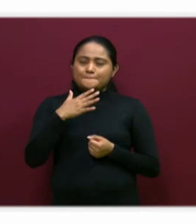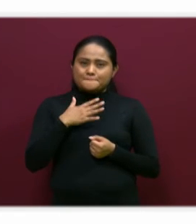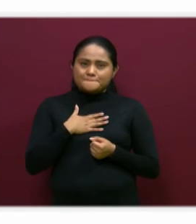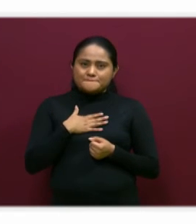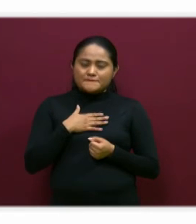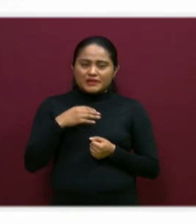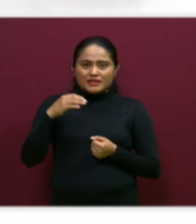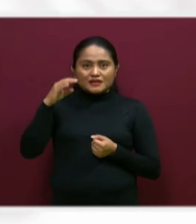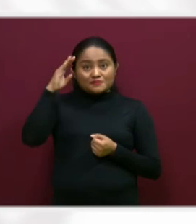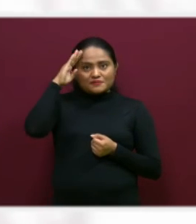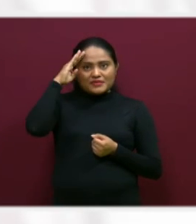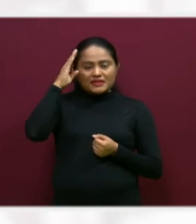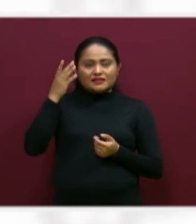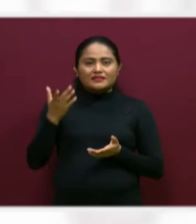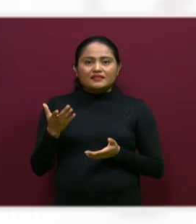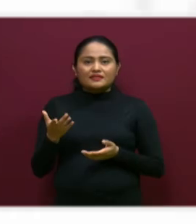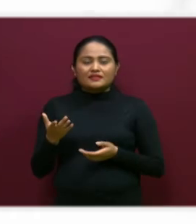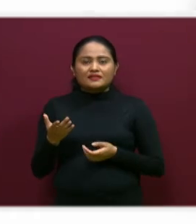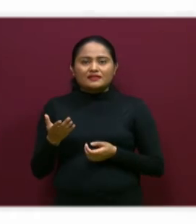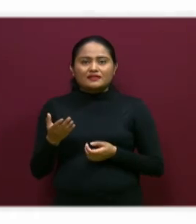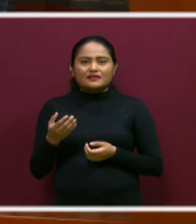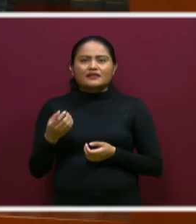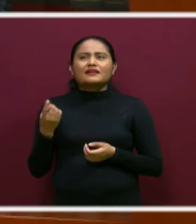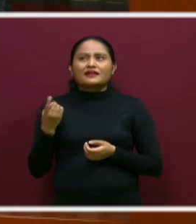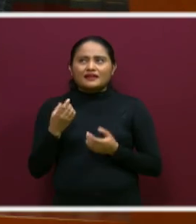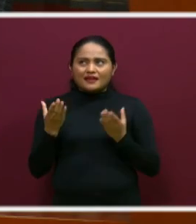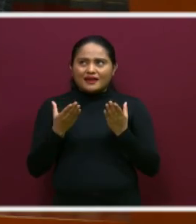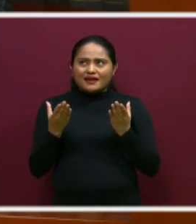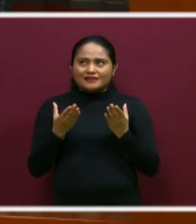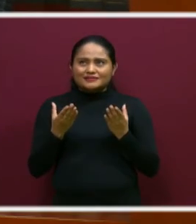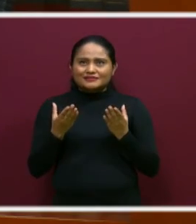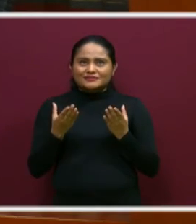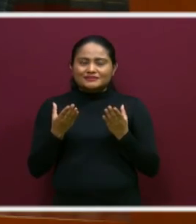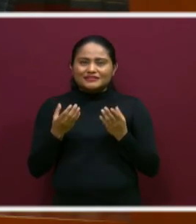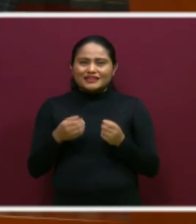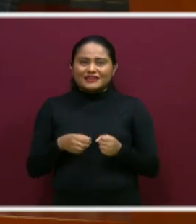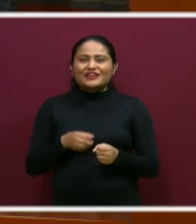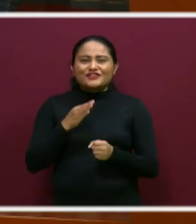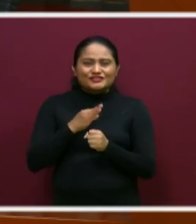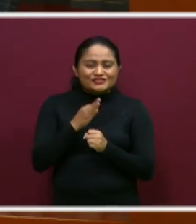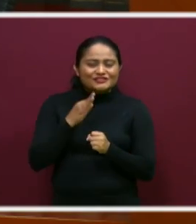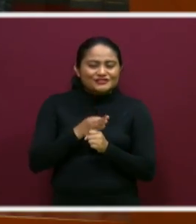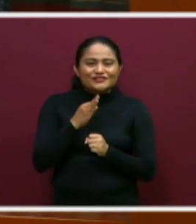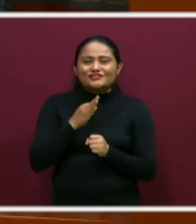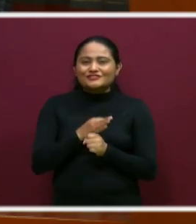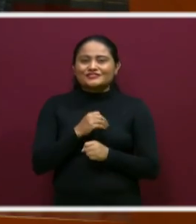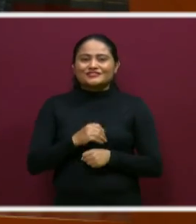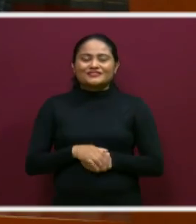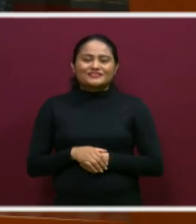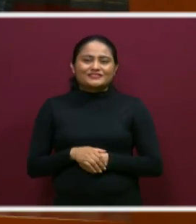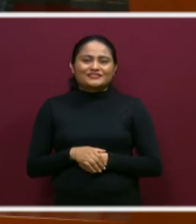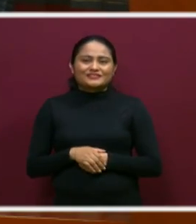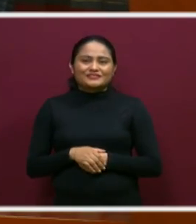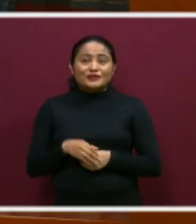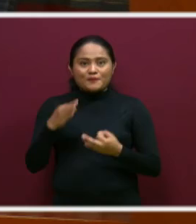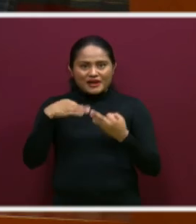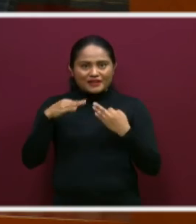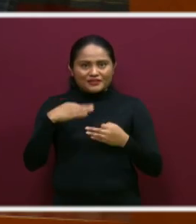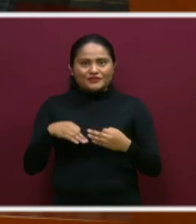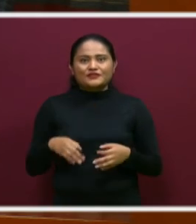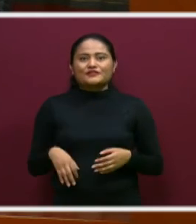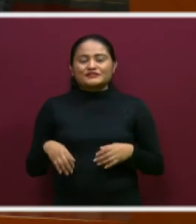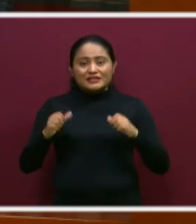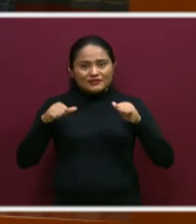taller es completa bueno la conferencia completamente cómica e interactiva con todos los adolescentes este es un programa y